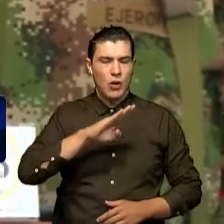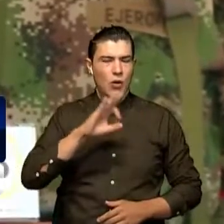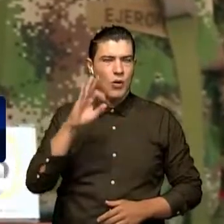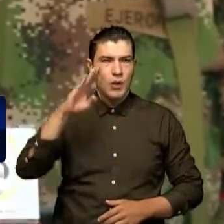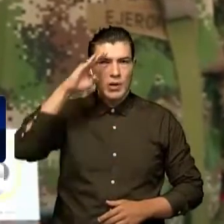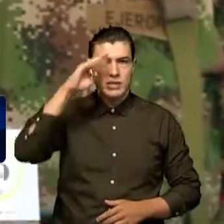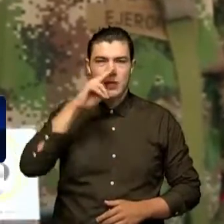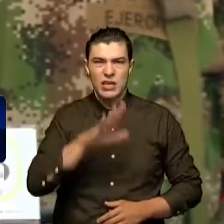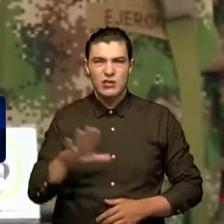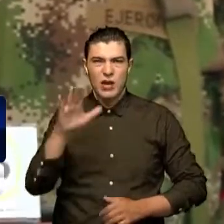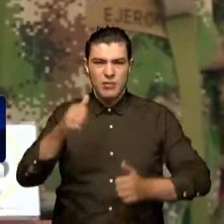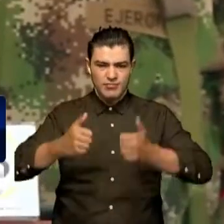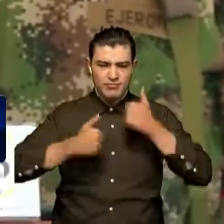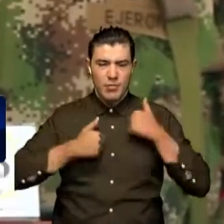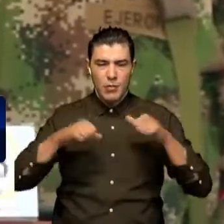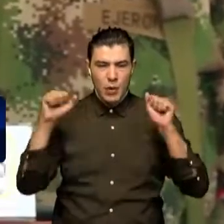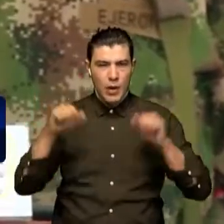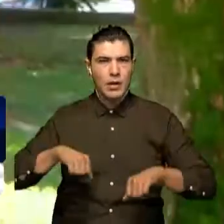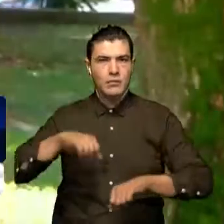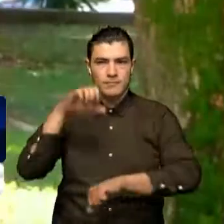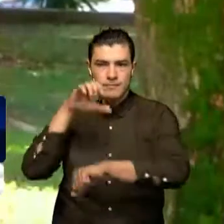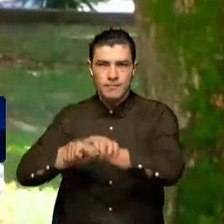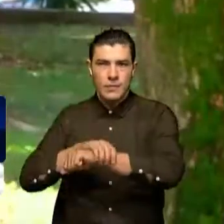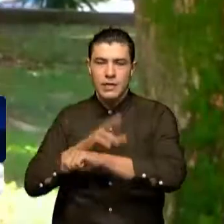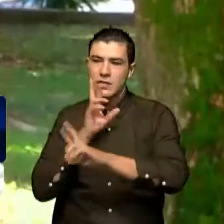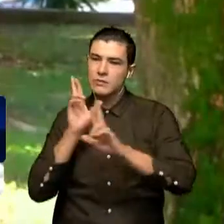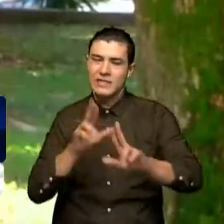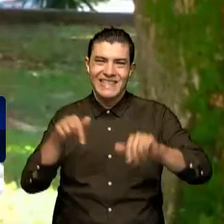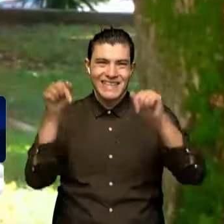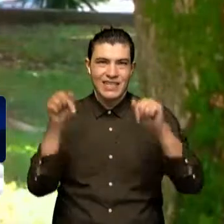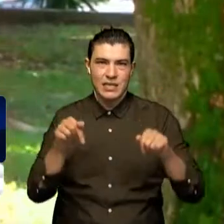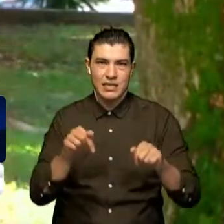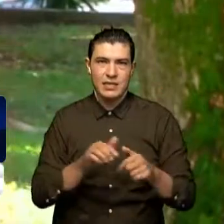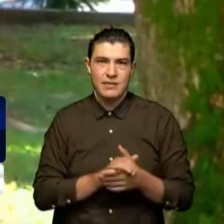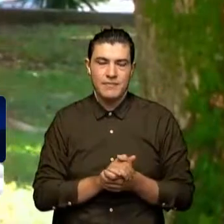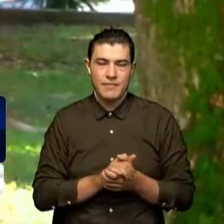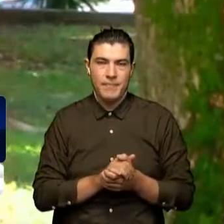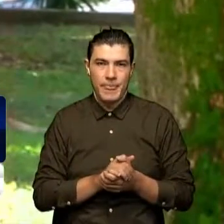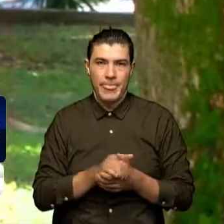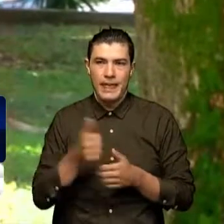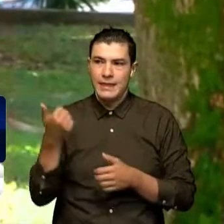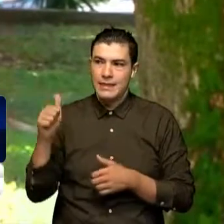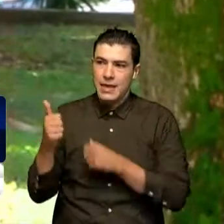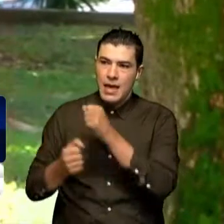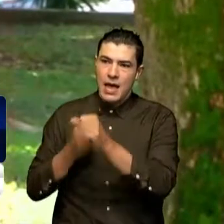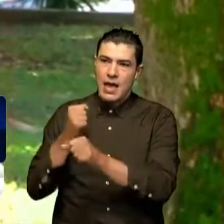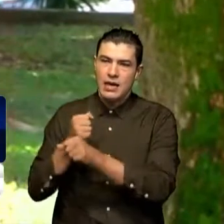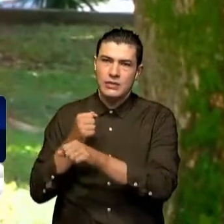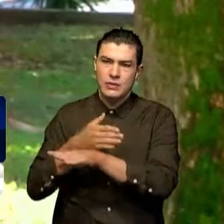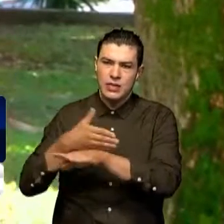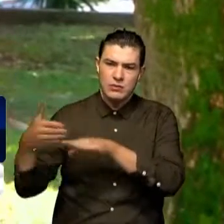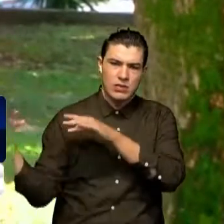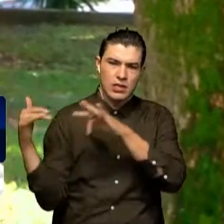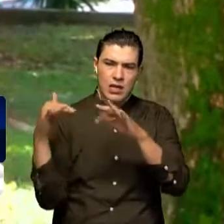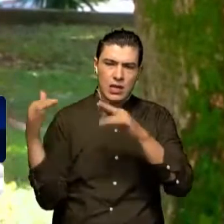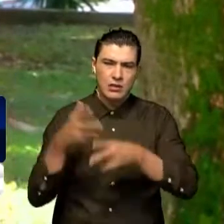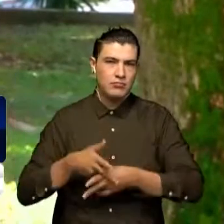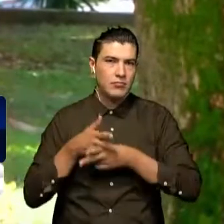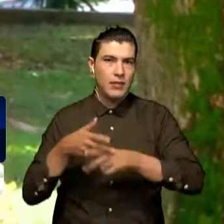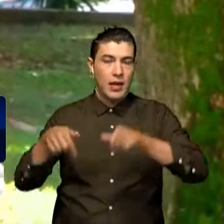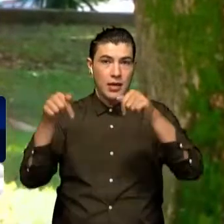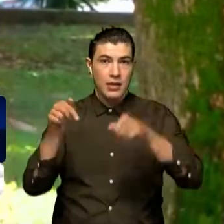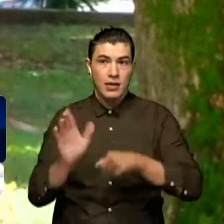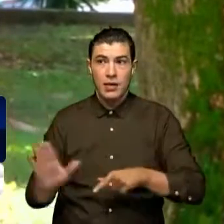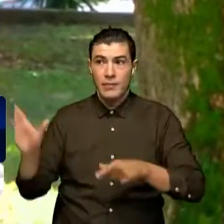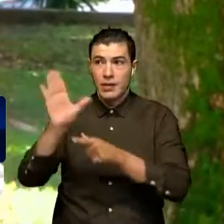prestos a capturarlos y dar respuestas como la que vamos dar aquí y es que son casi diez años de posconflicto y seguridad la que se vive en el